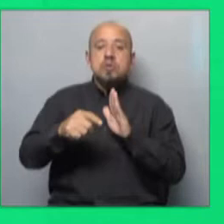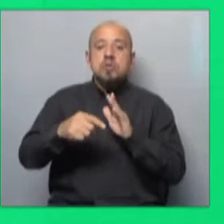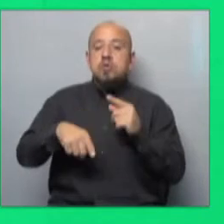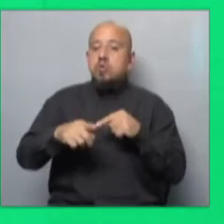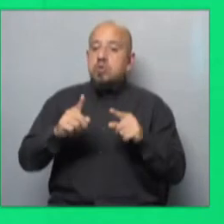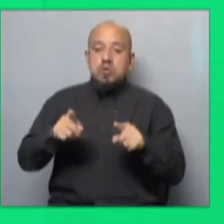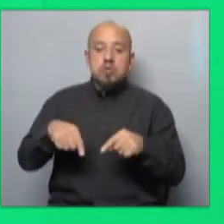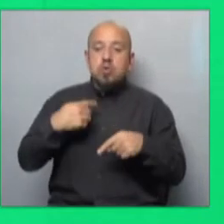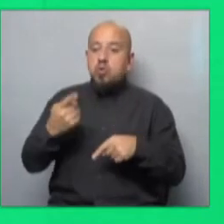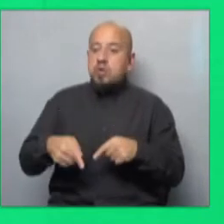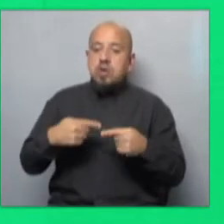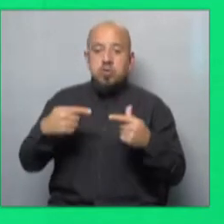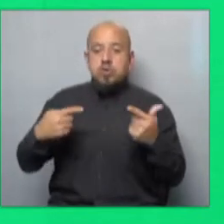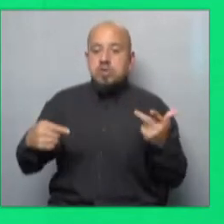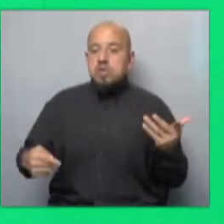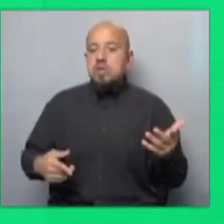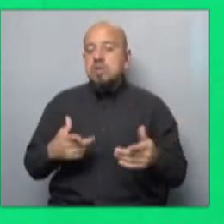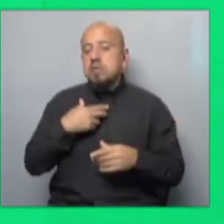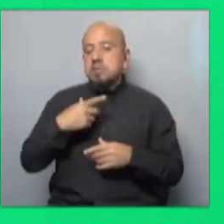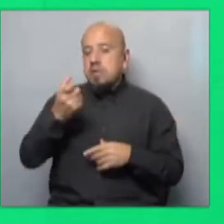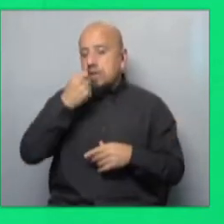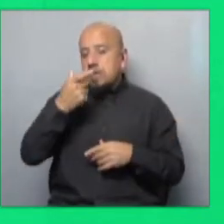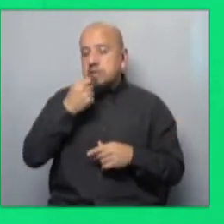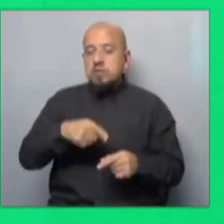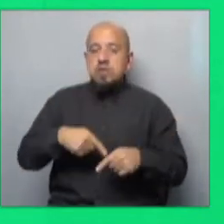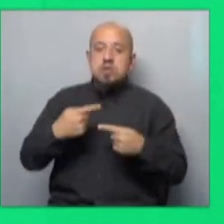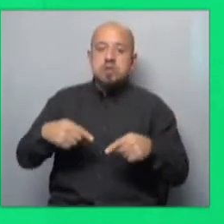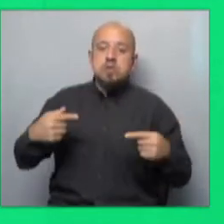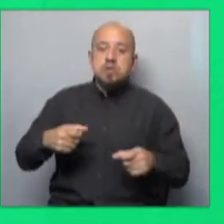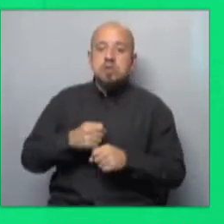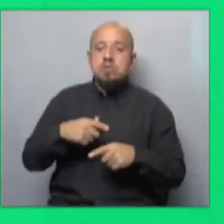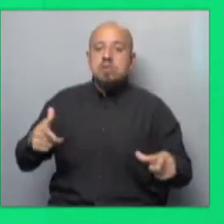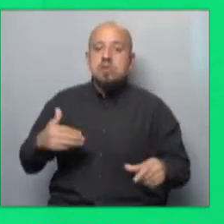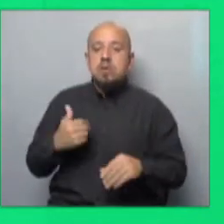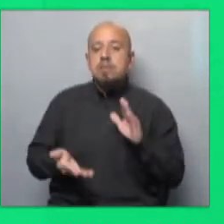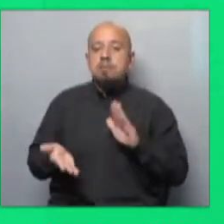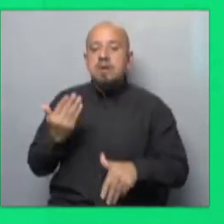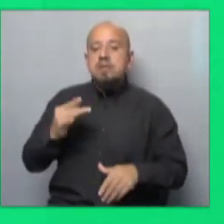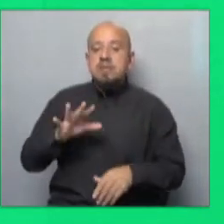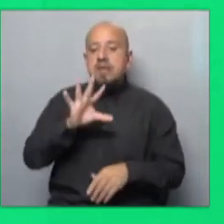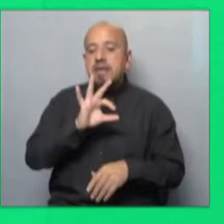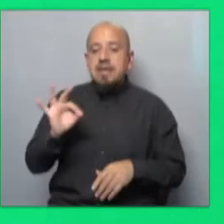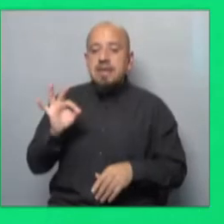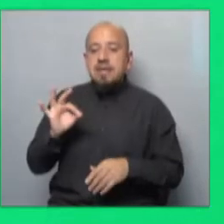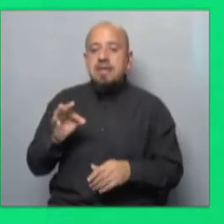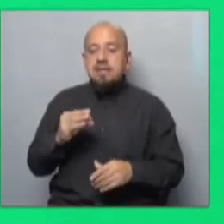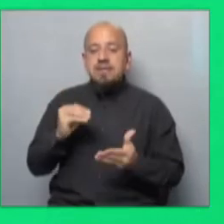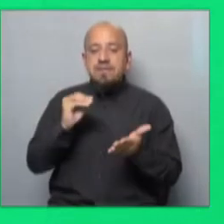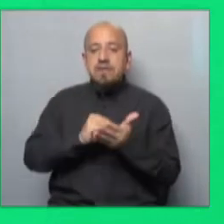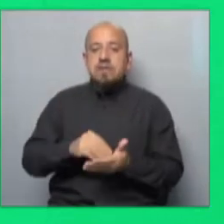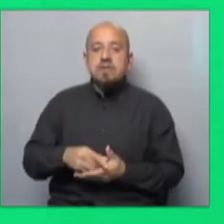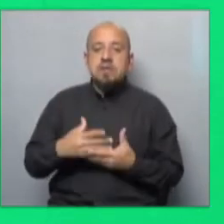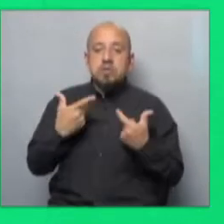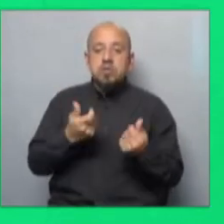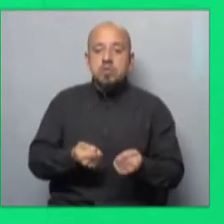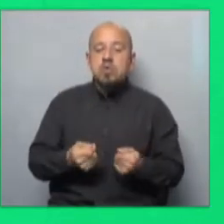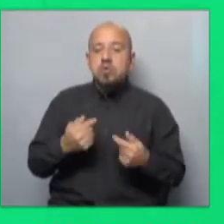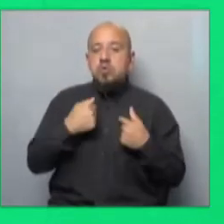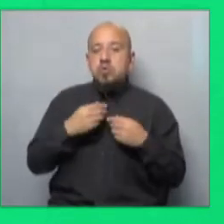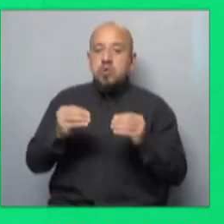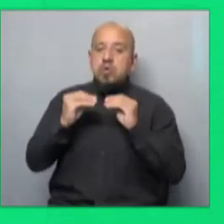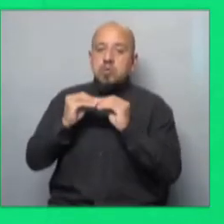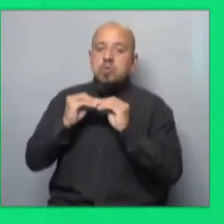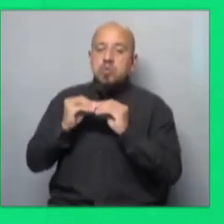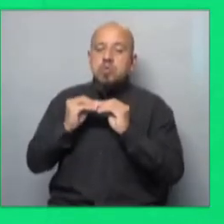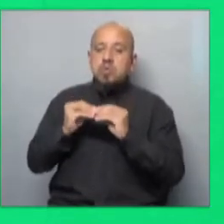alimentación artículos de salud o artículos de limpieza por ejemplo más de 500 asistencias en ese sentido para finalizar nosotros le consultamos